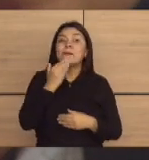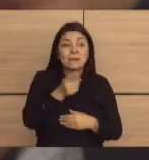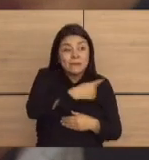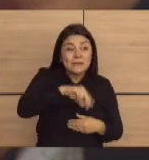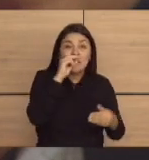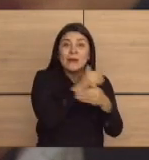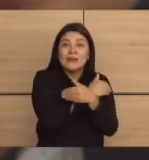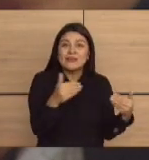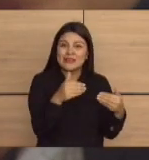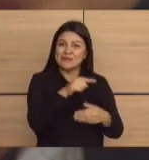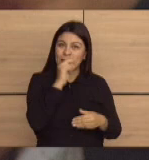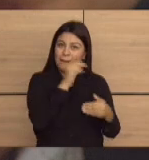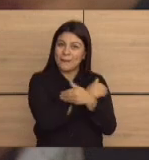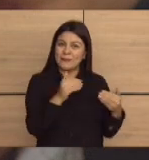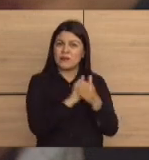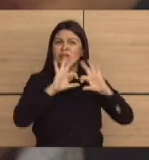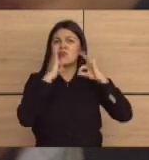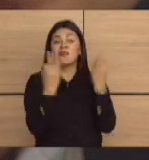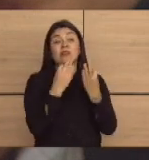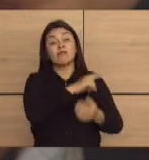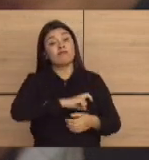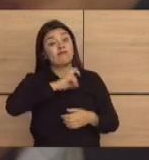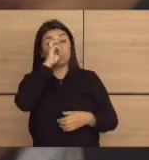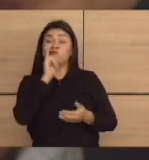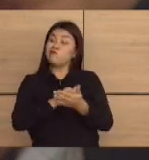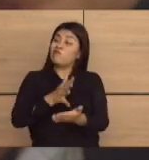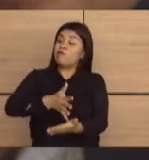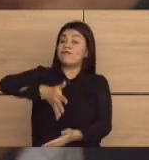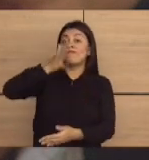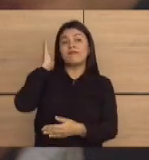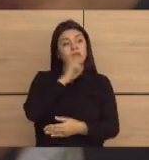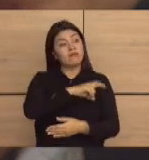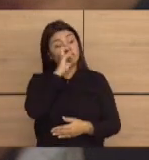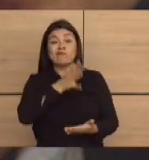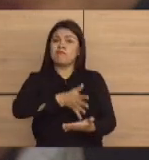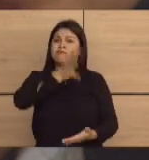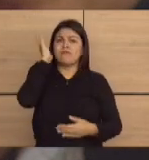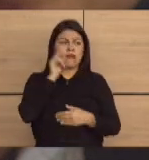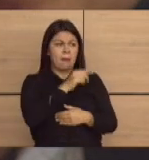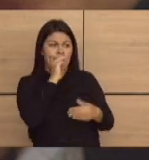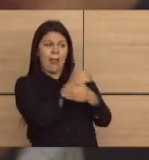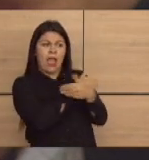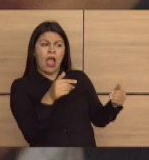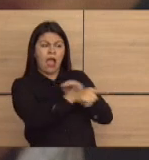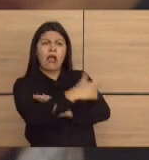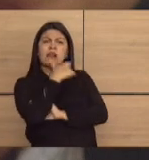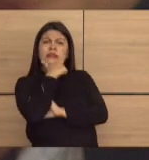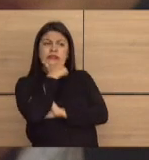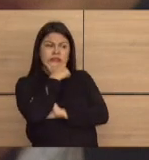las familias más privilegiadas económicamente, nos damos cuenta que son niños que